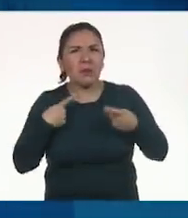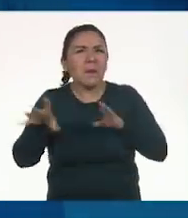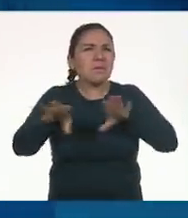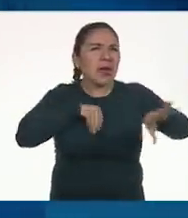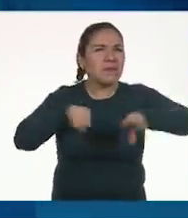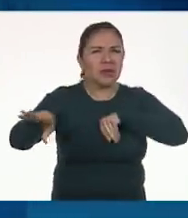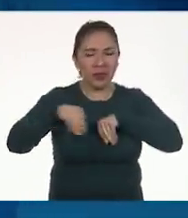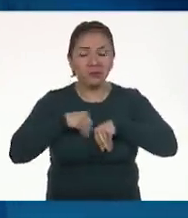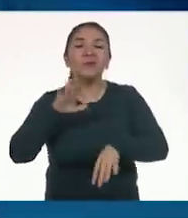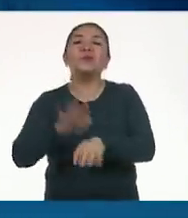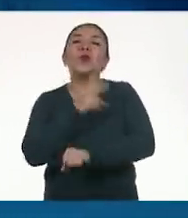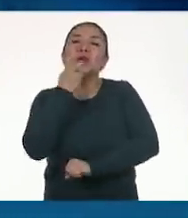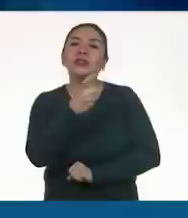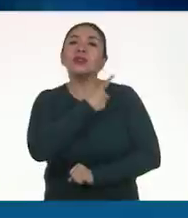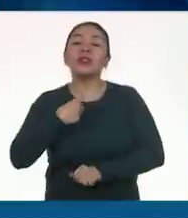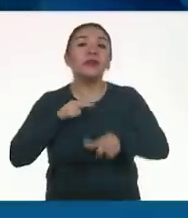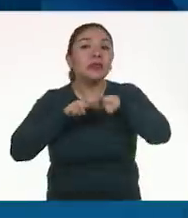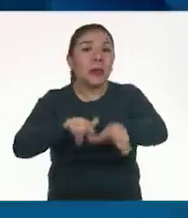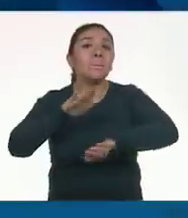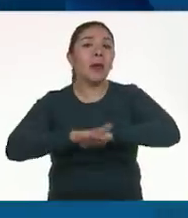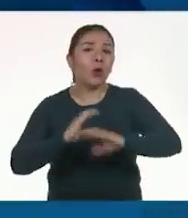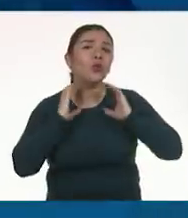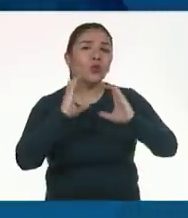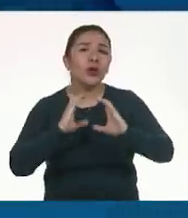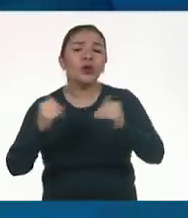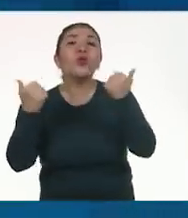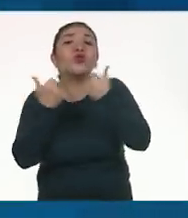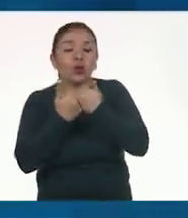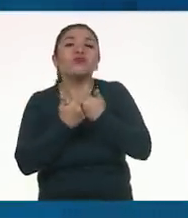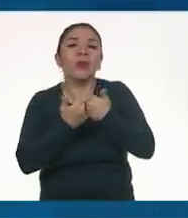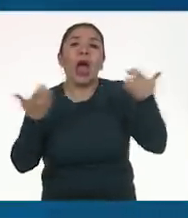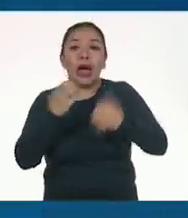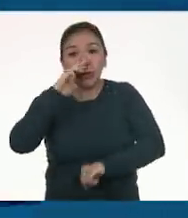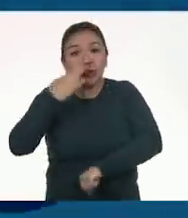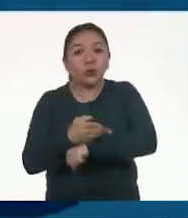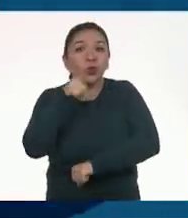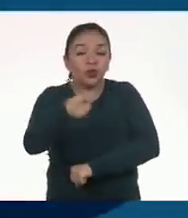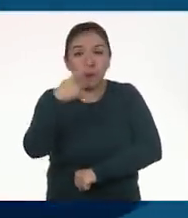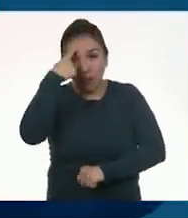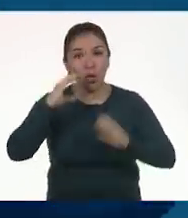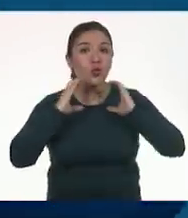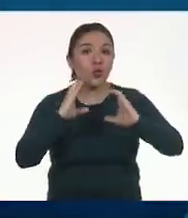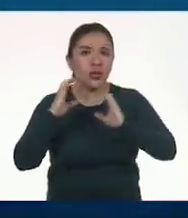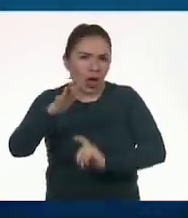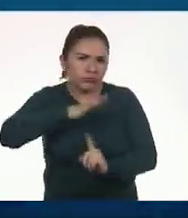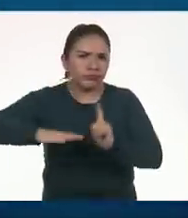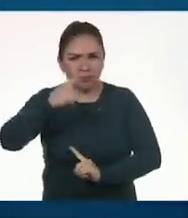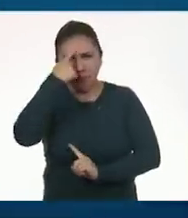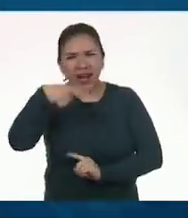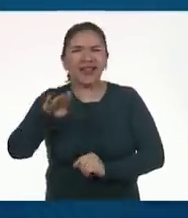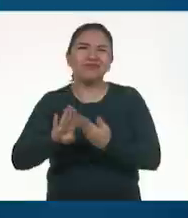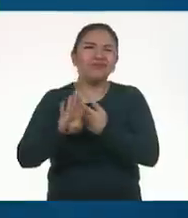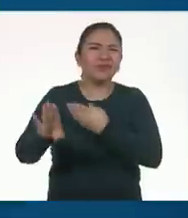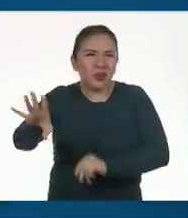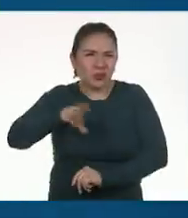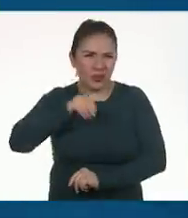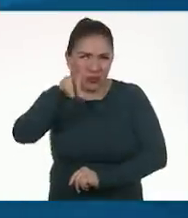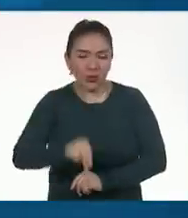personas. Por eso hay que continuar cuidándonos siguiendo las buenas prácticas que ya todos conocemos para evitar contagiarnos.